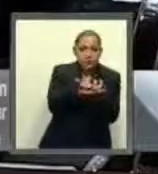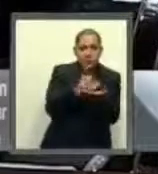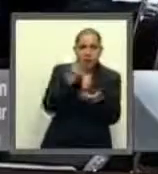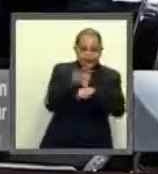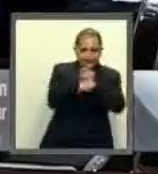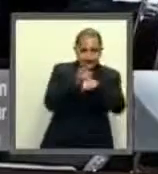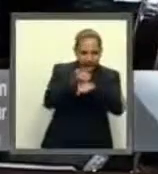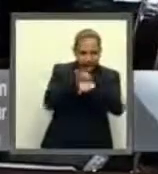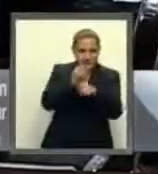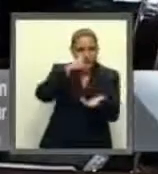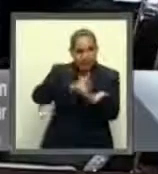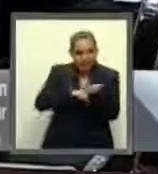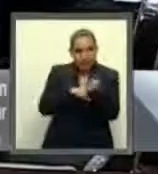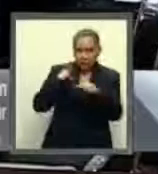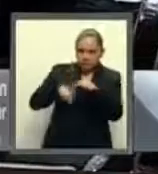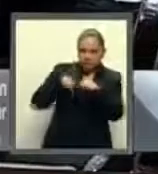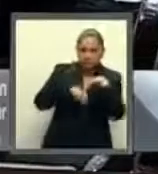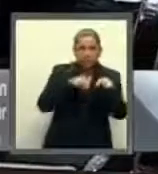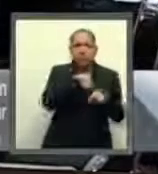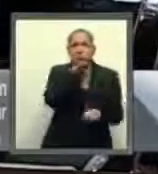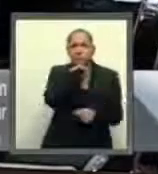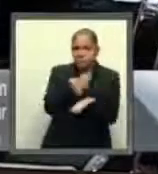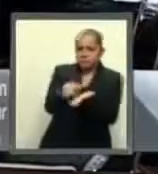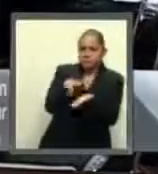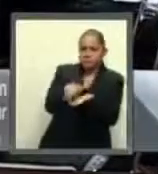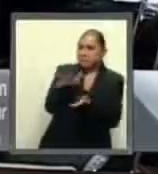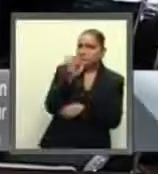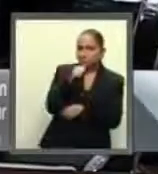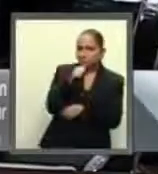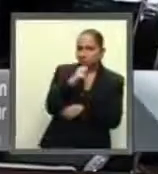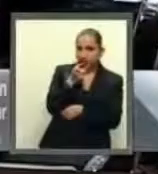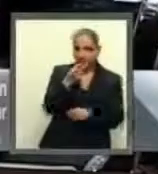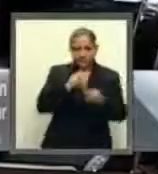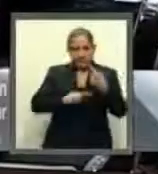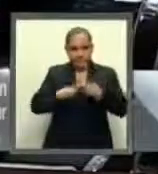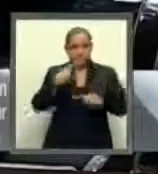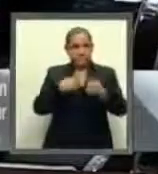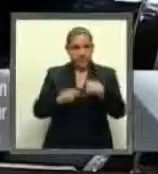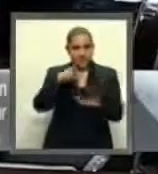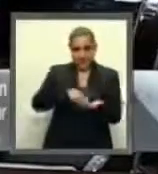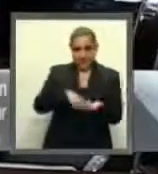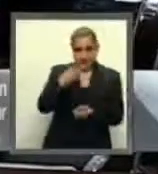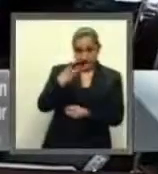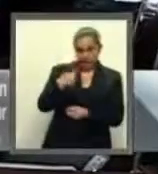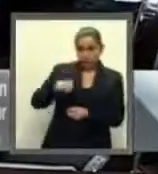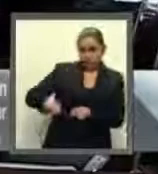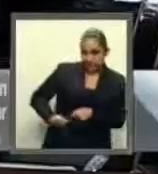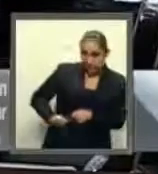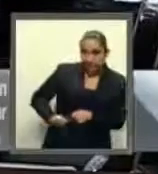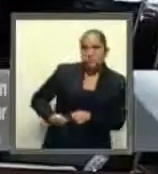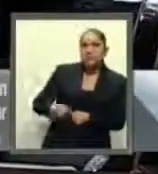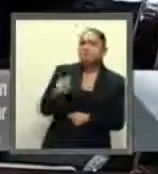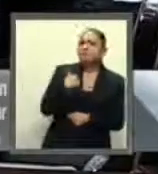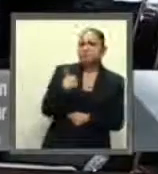glomerular. La insuficiencia renal es una enfermedad silenciosa porque no produce síntomas sino hasta que